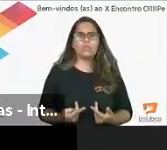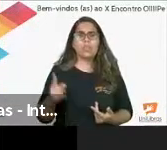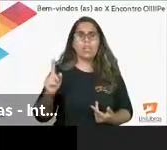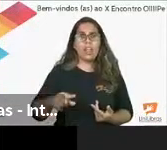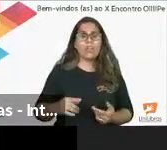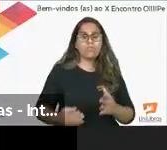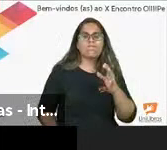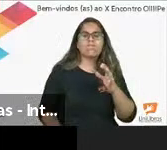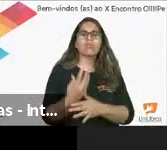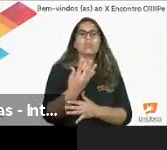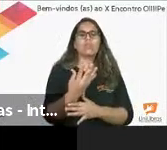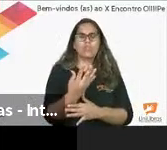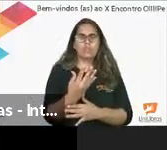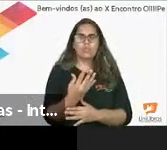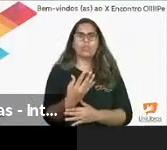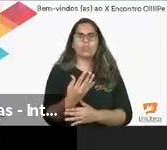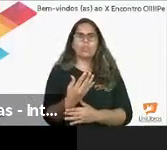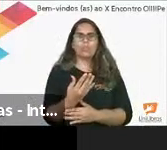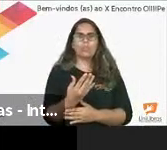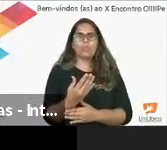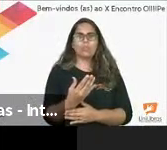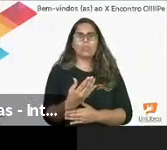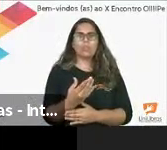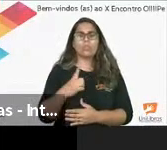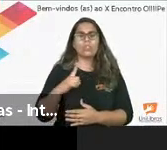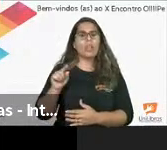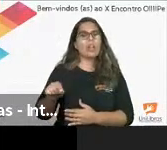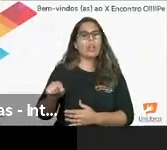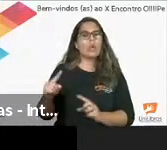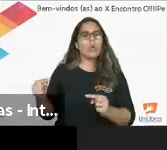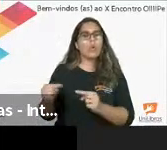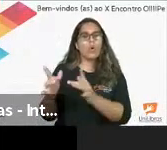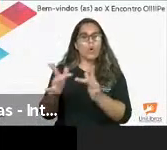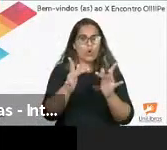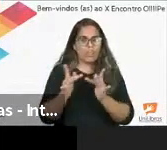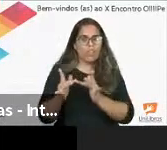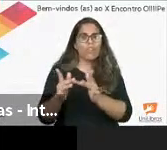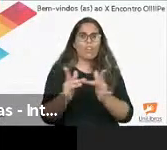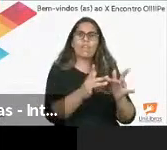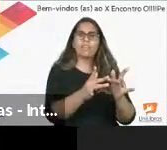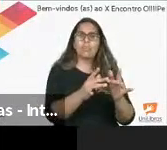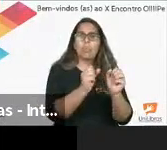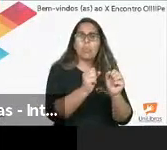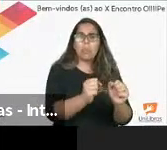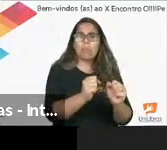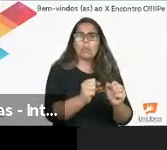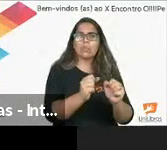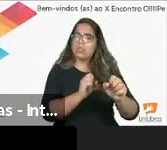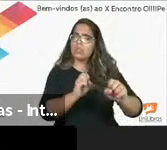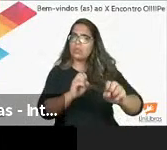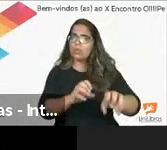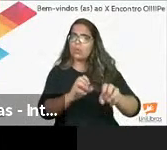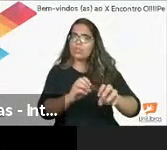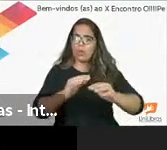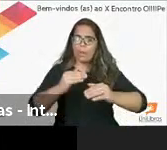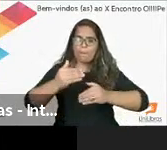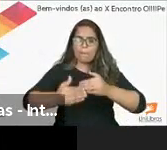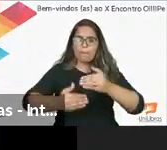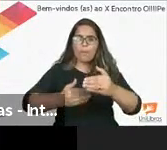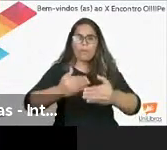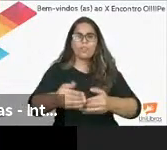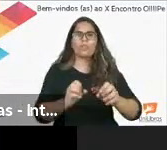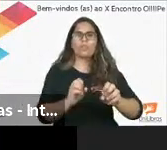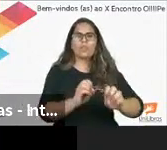fundadora. Por tanto, transformación estructural en la convivencia, yo puedo decir educación, el proceso de la